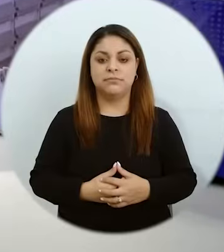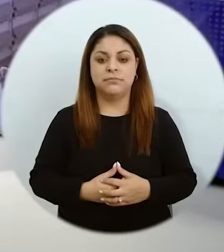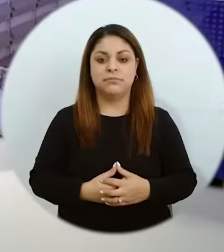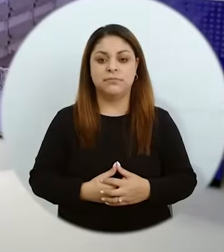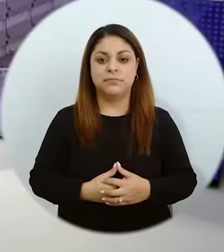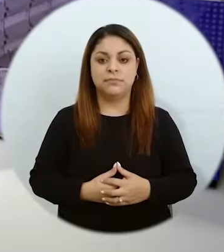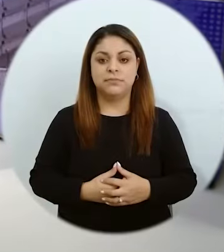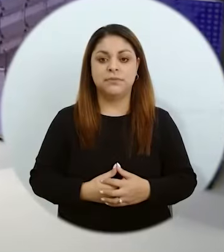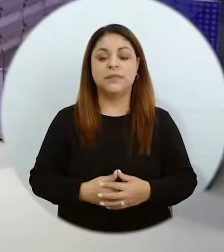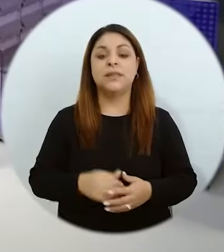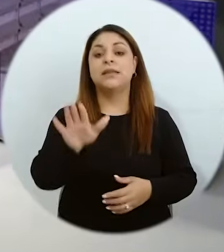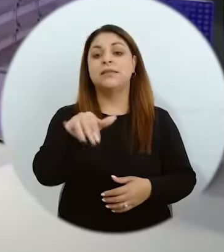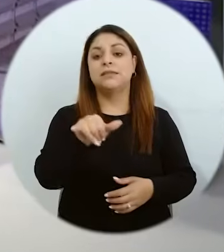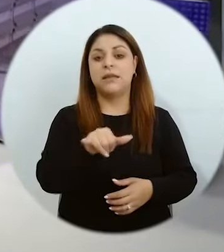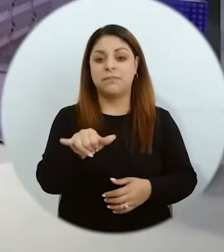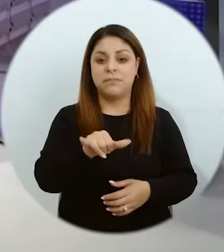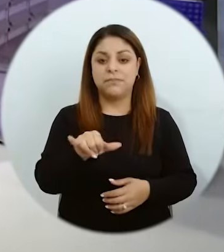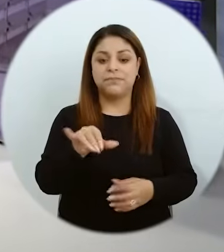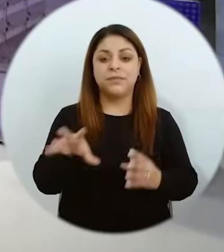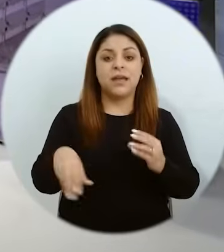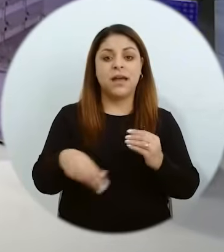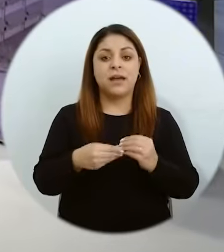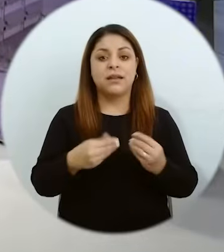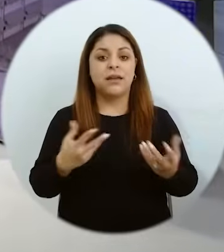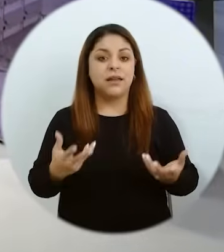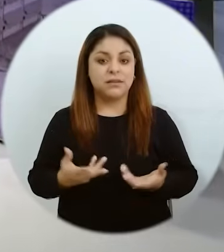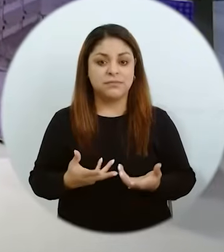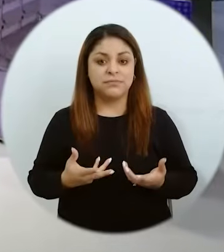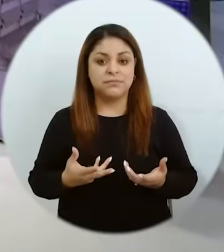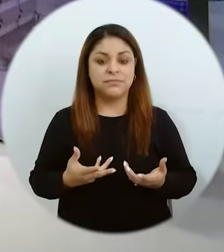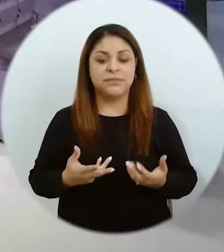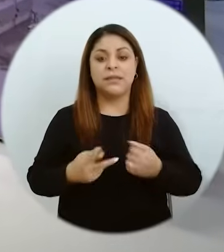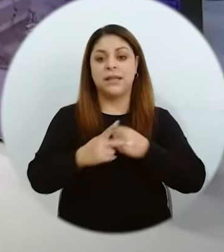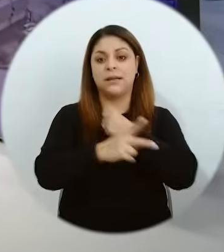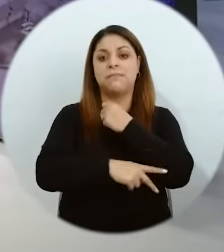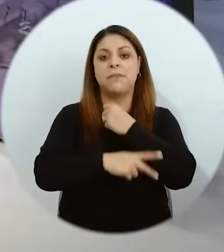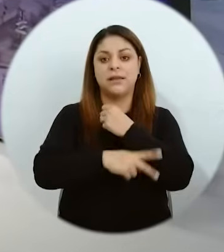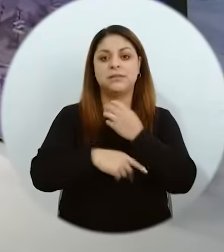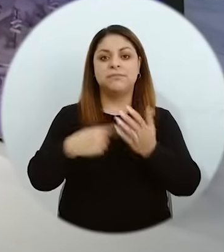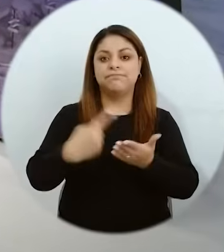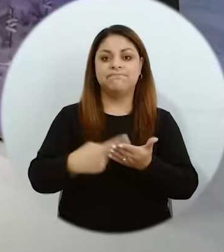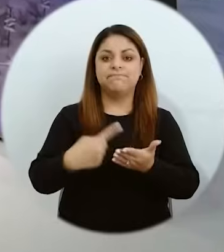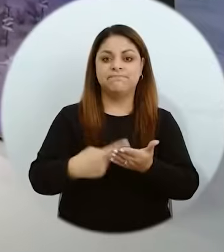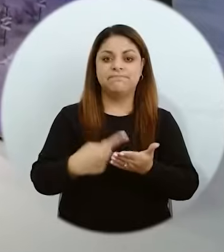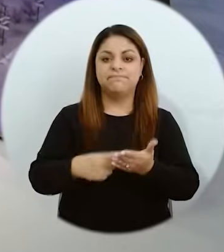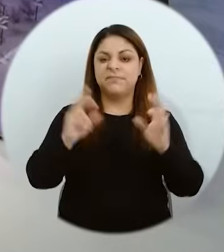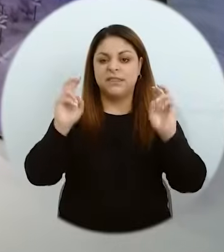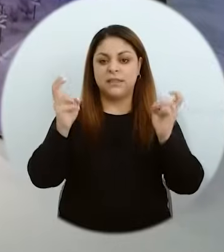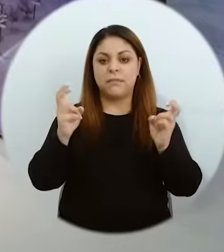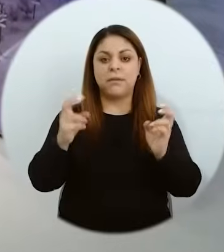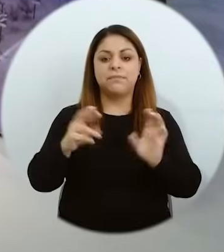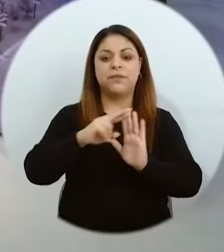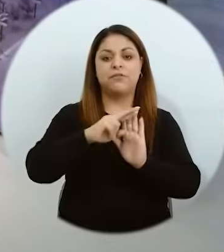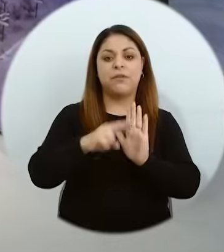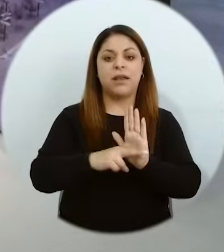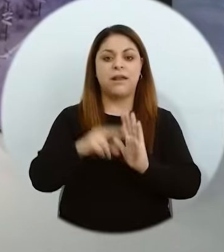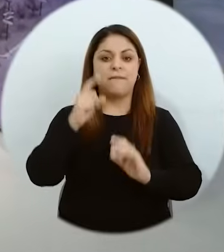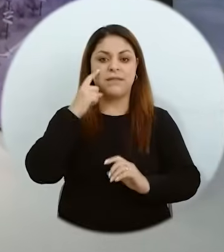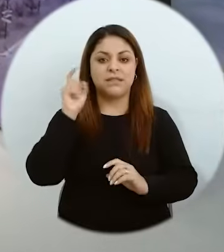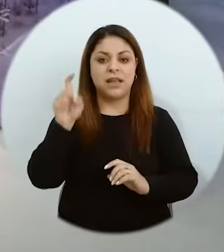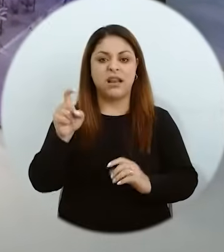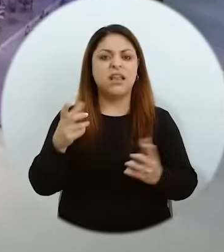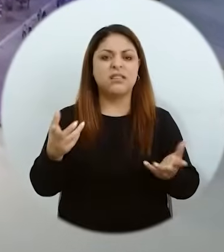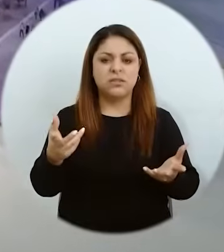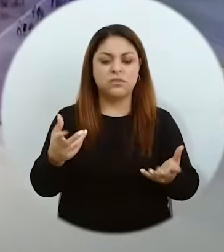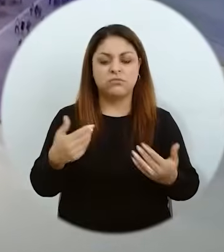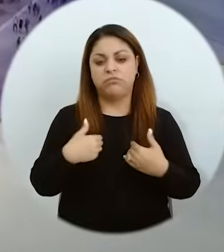ve eso, y además agreguémosle algo que el país no discutió, que es la regla fiscal.